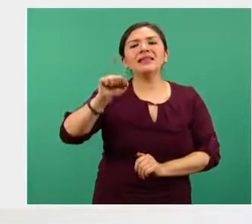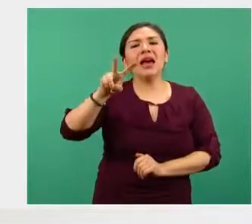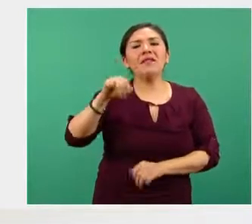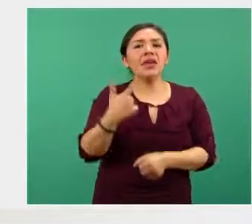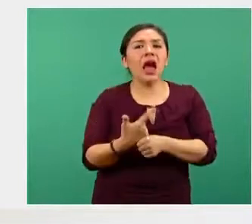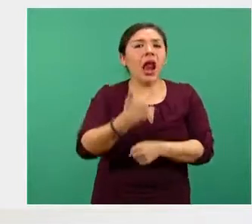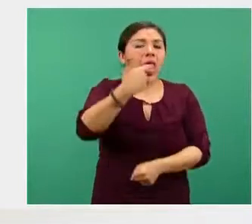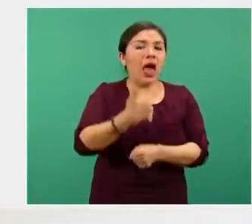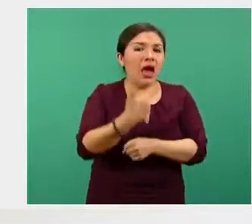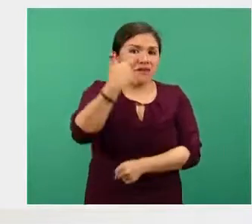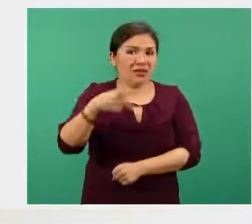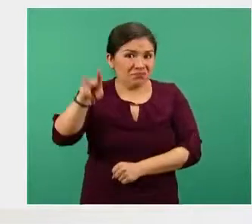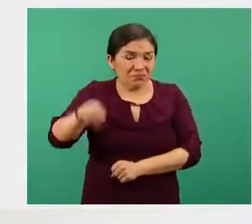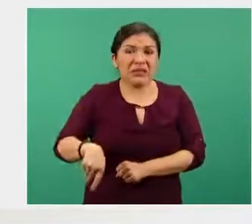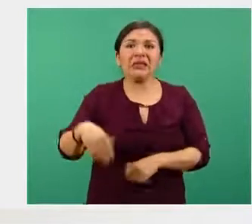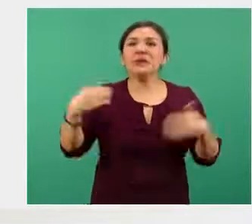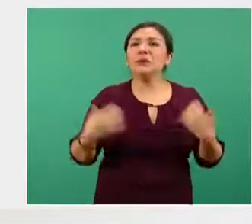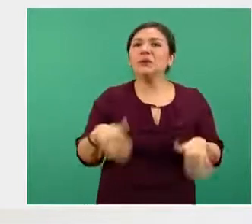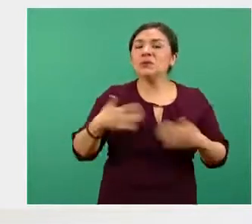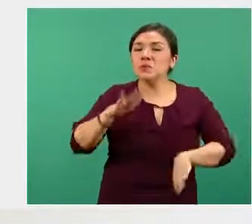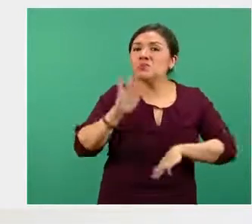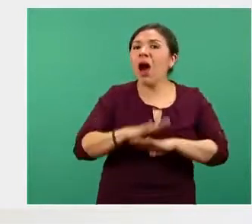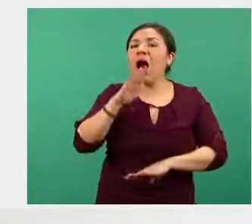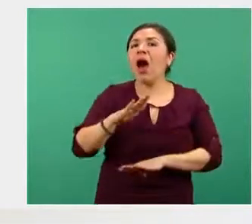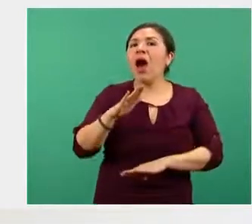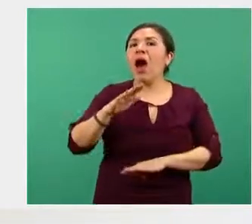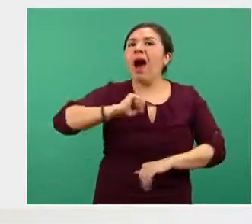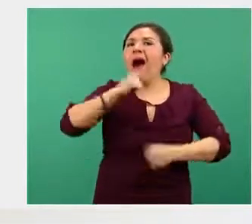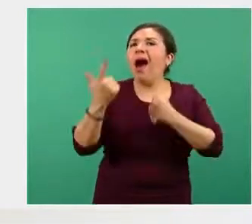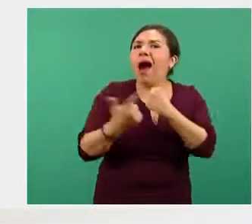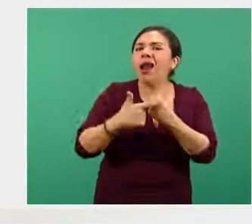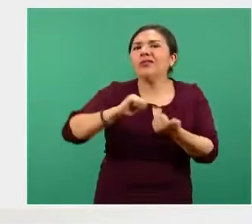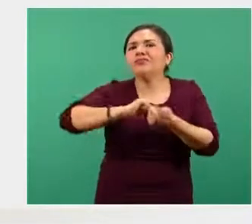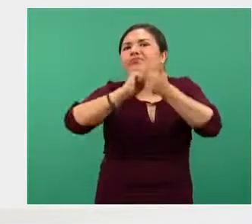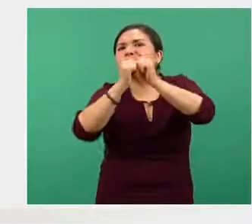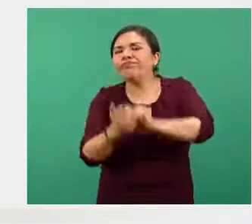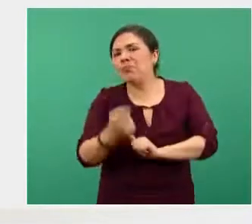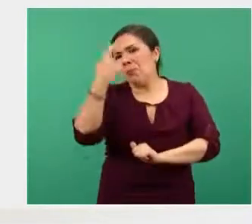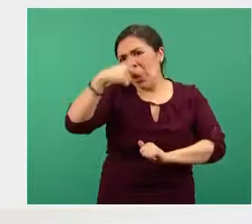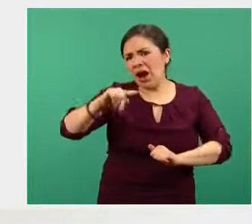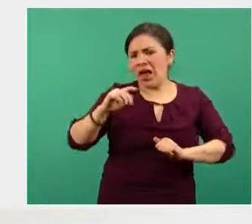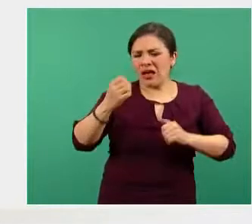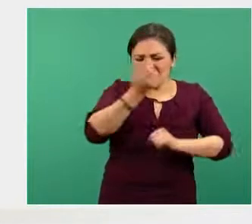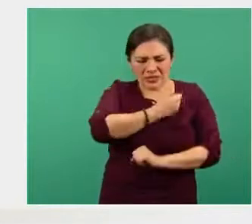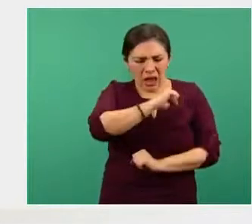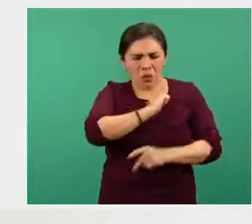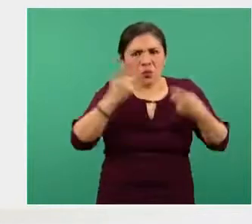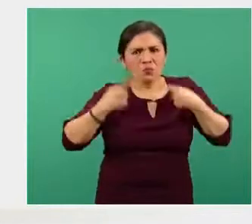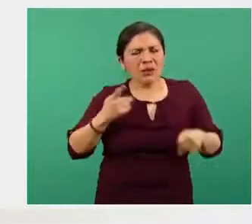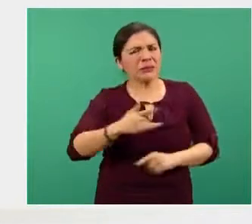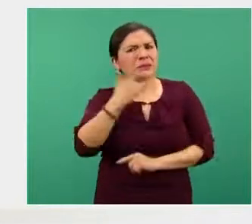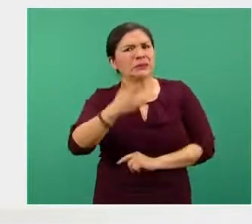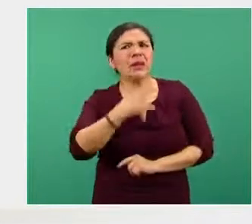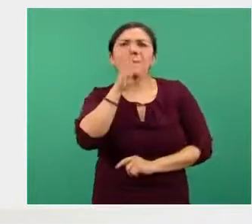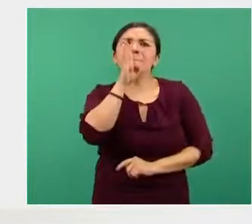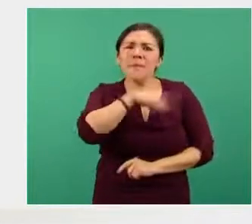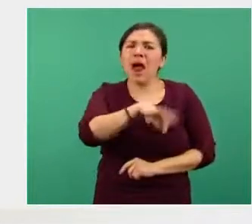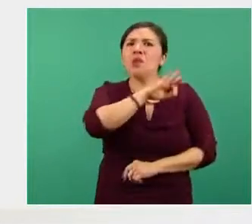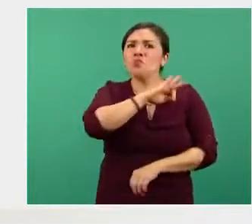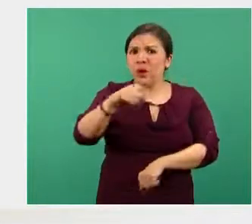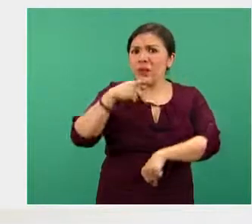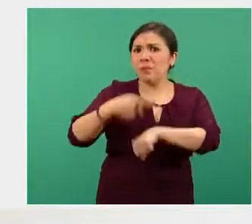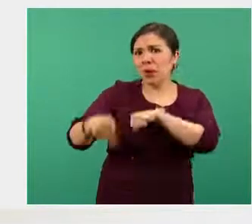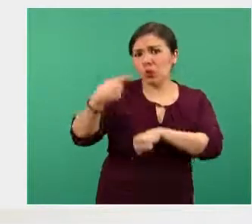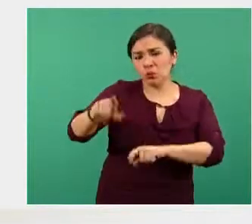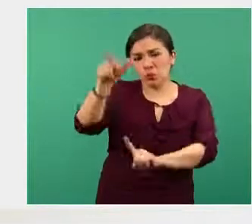graves, es decir, aquellos que realmente tenían alguna repercusión en el estado de salud de la persona o que ponían en riesgo ese estado